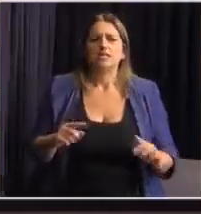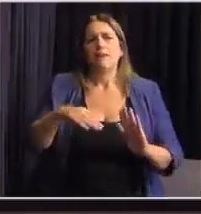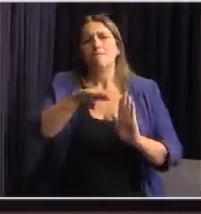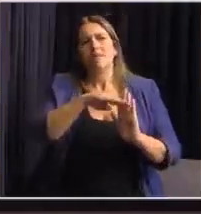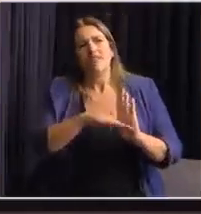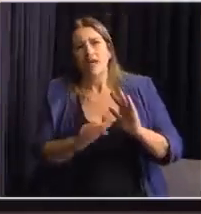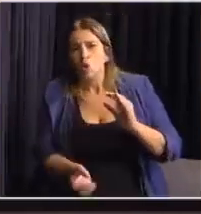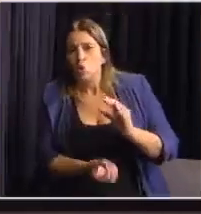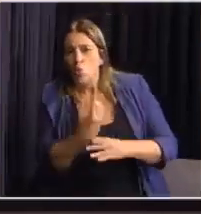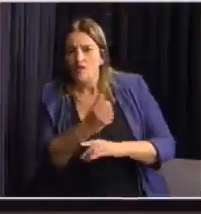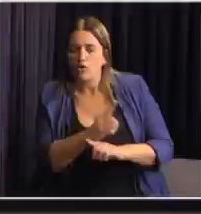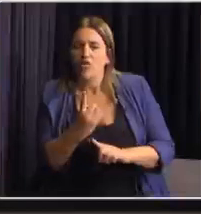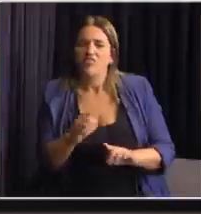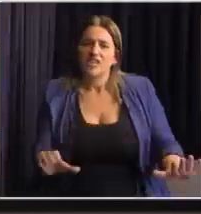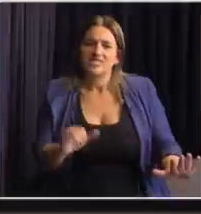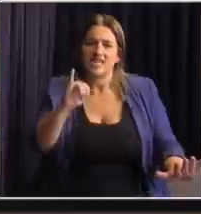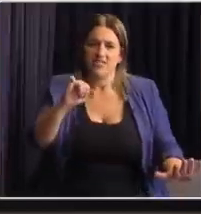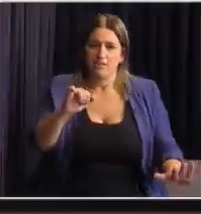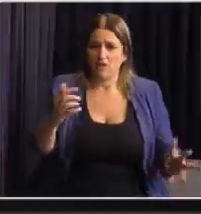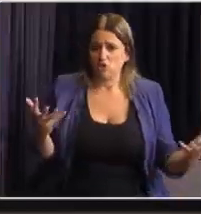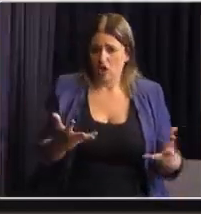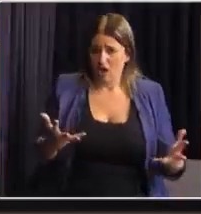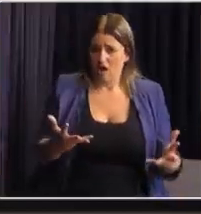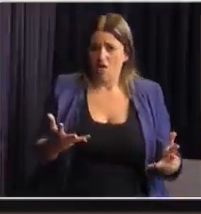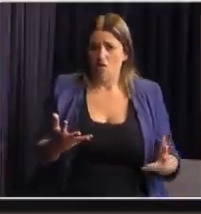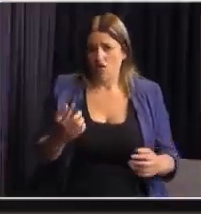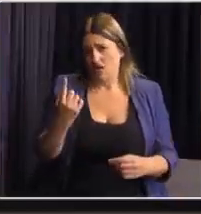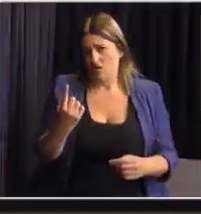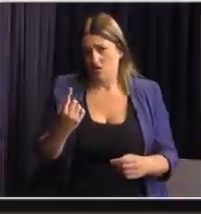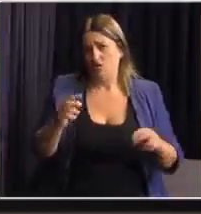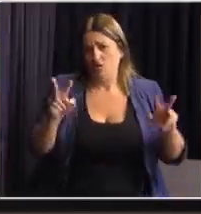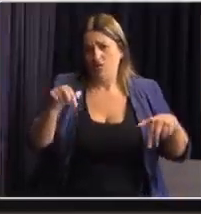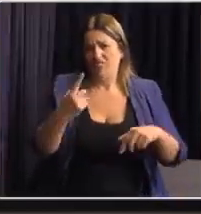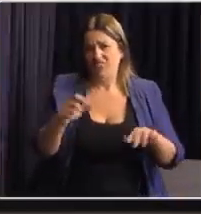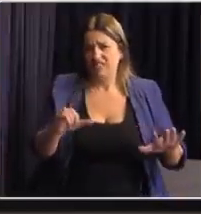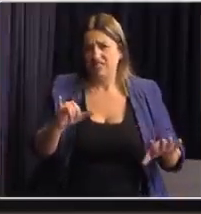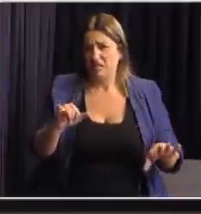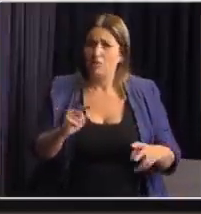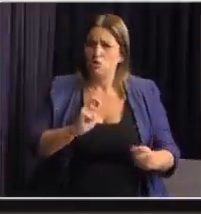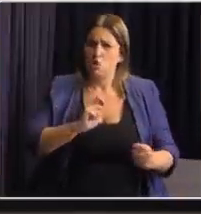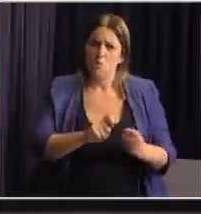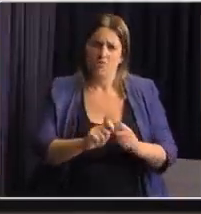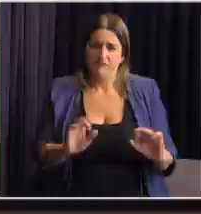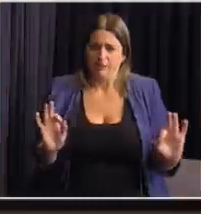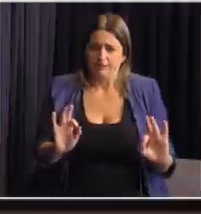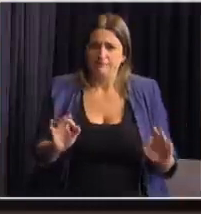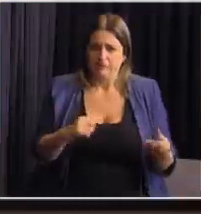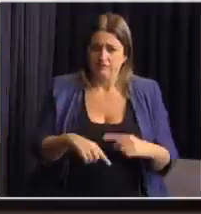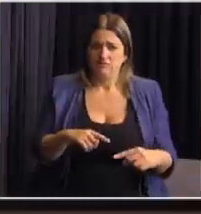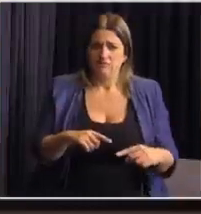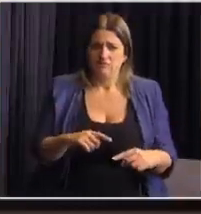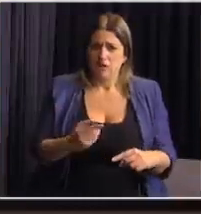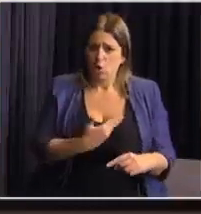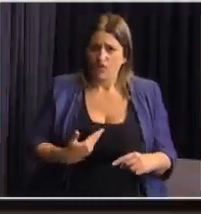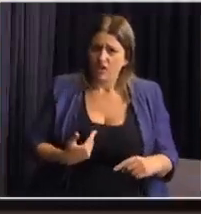medidas. Si al 16 de mayo la actualidad, o digamos los datos que tenemos en la actualidad, no se modifican demasiado, ¿el gobierno ya descartó